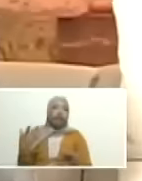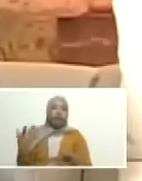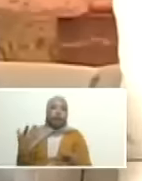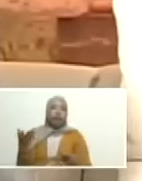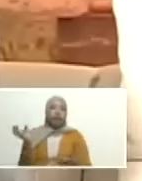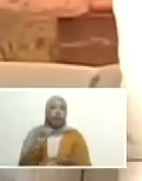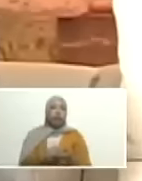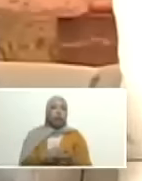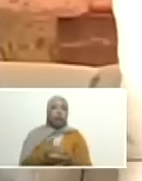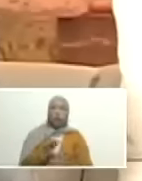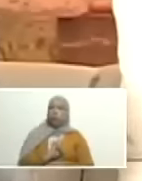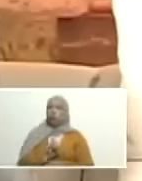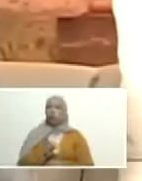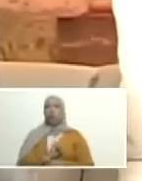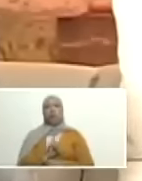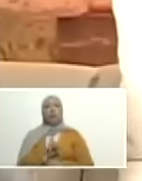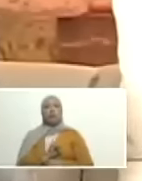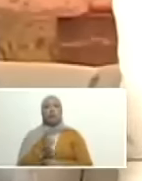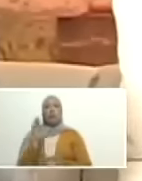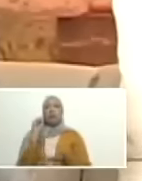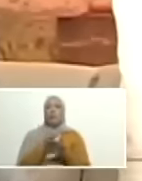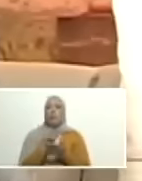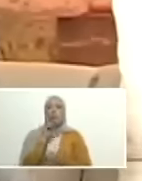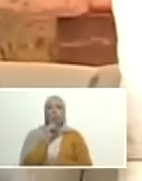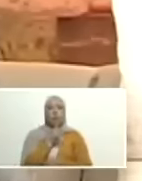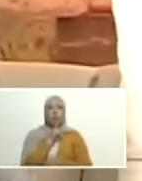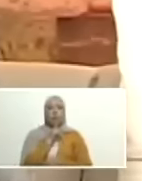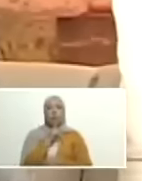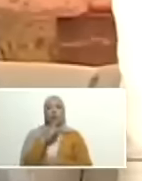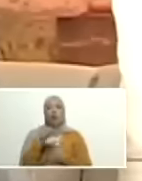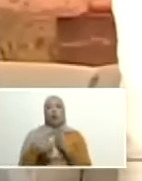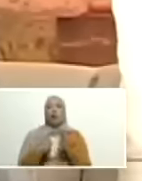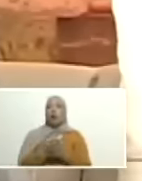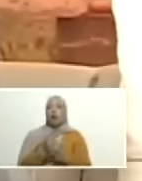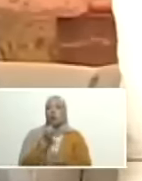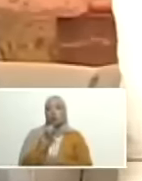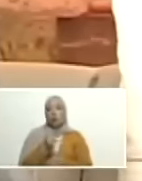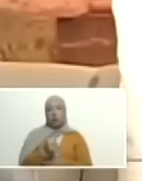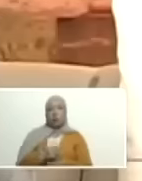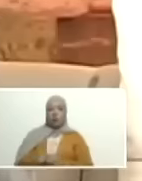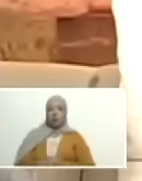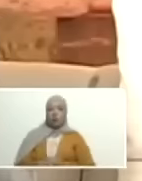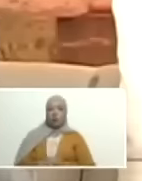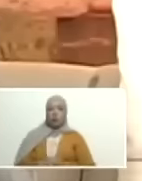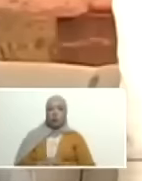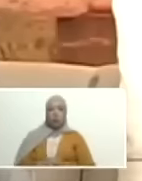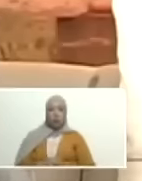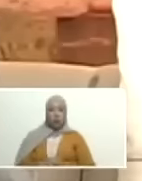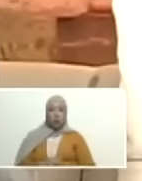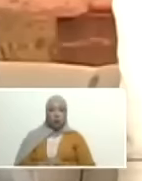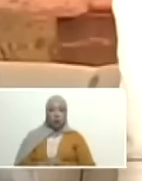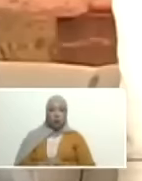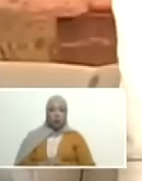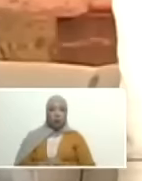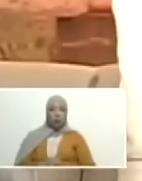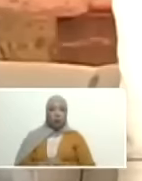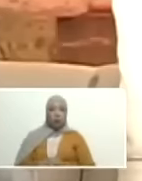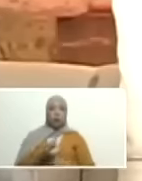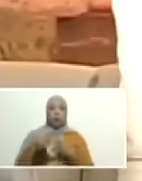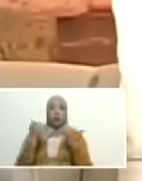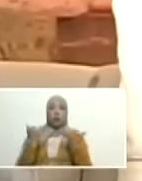vuelvan a pretender ellos querer volver a nombrar un títere o una títere para volver a la desestabilización.